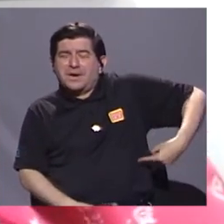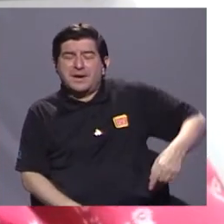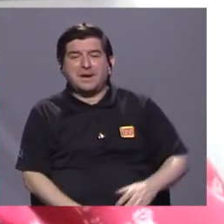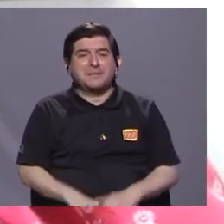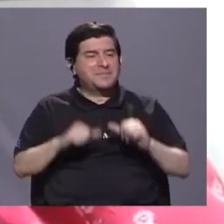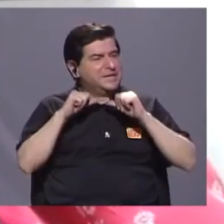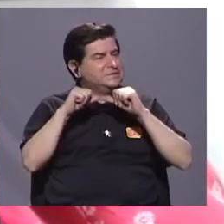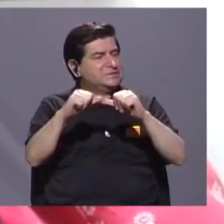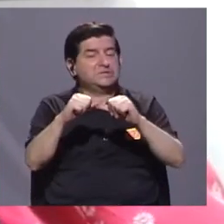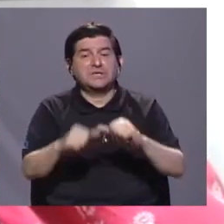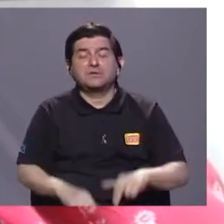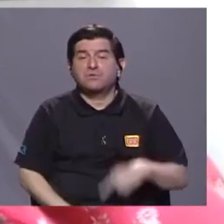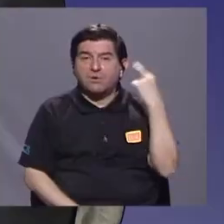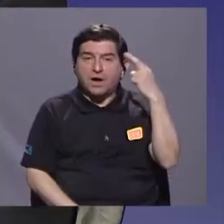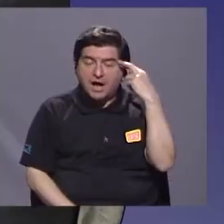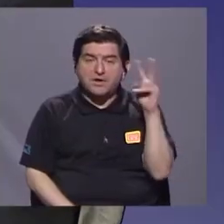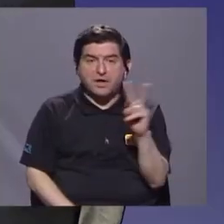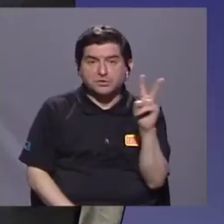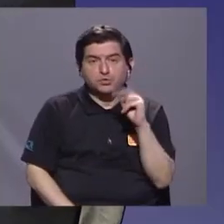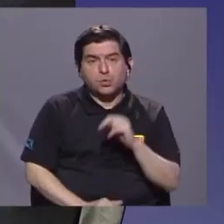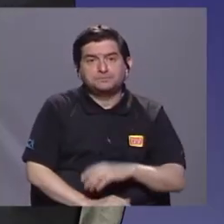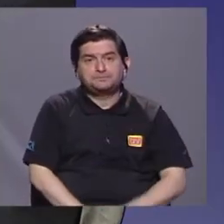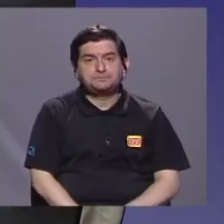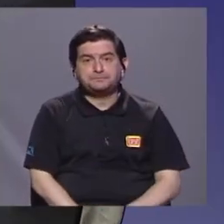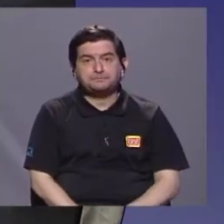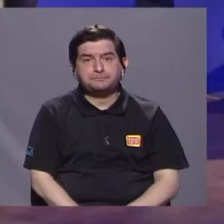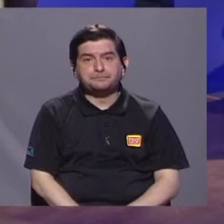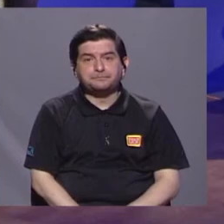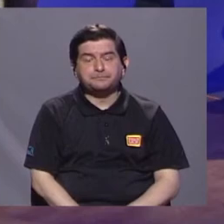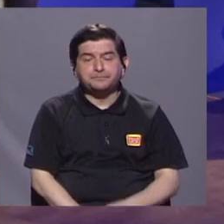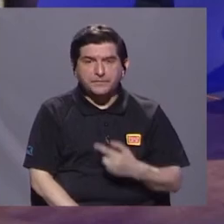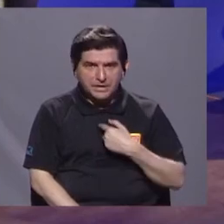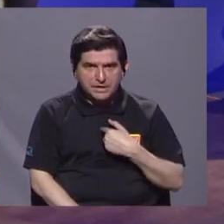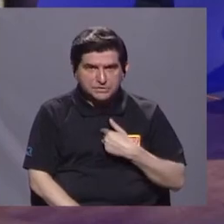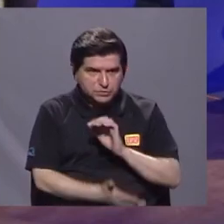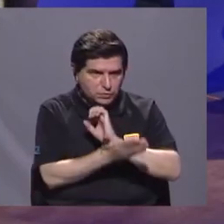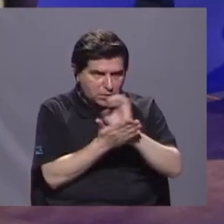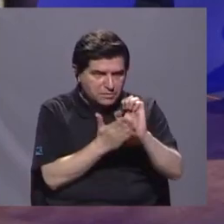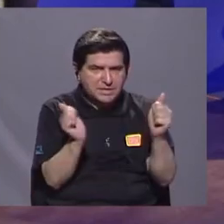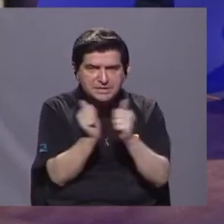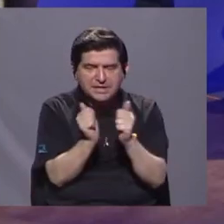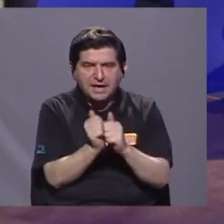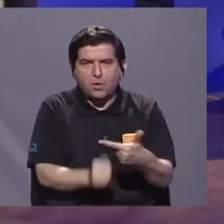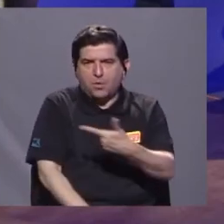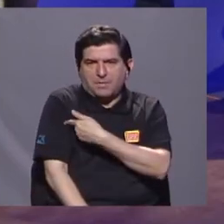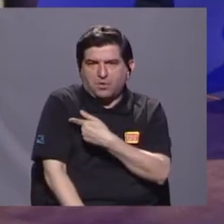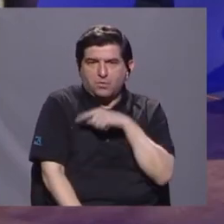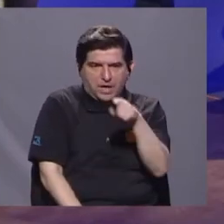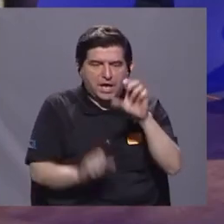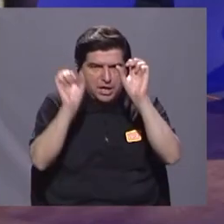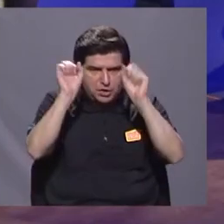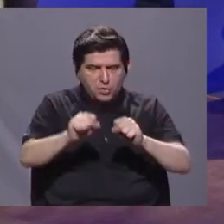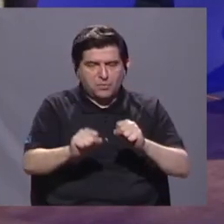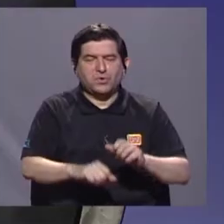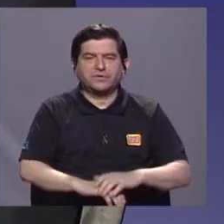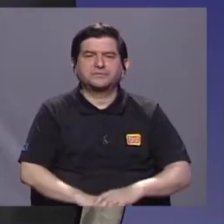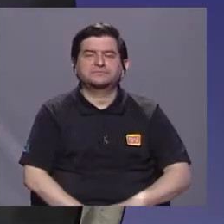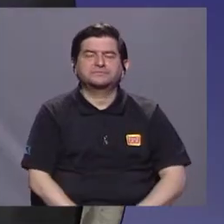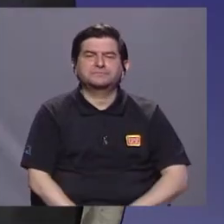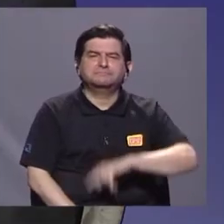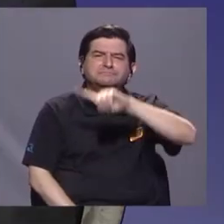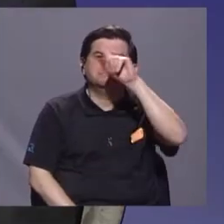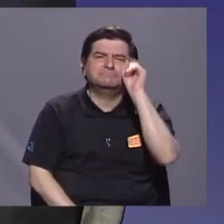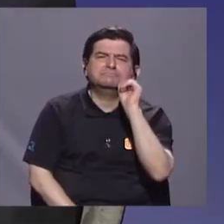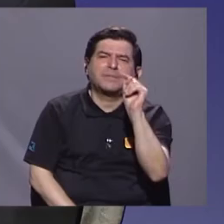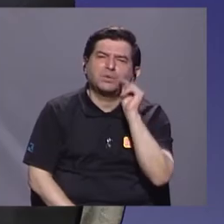producto de este virus claro y entonces si uno previene con la vacuna pues ellos debería ponerse la vacuna con una pregunta